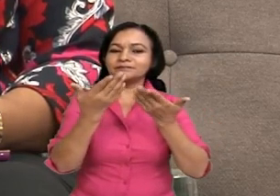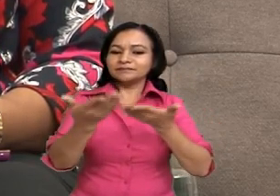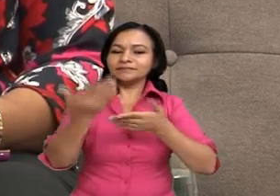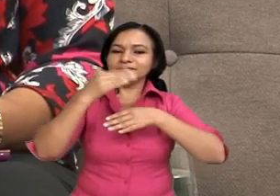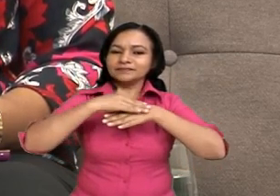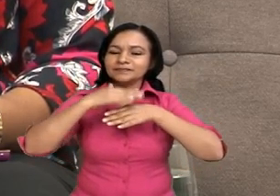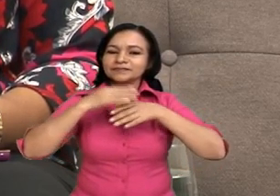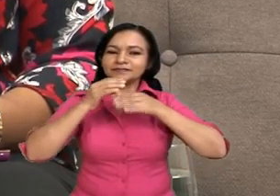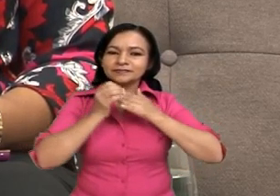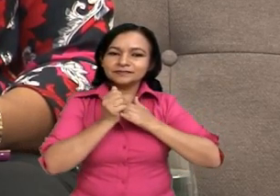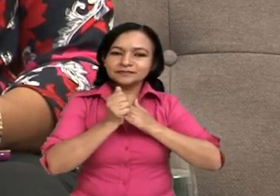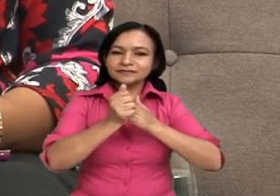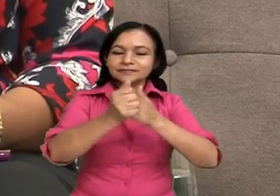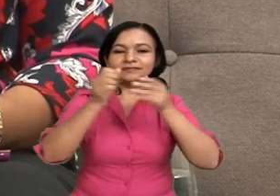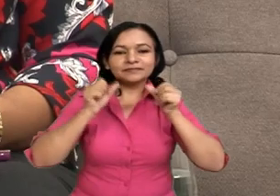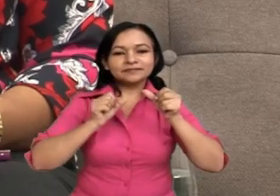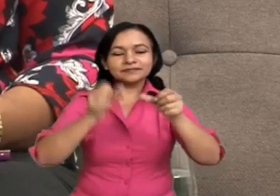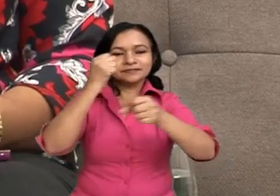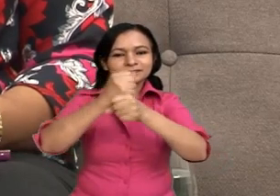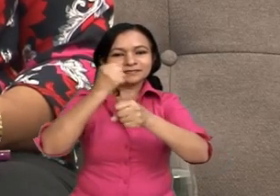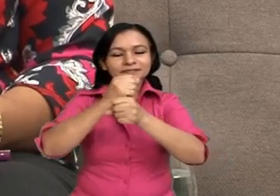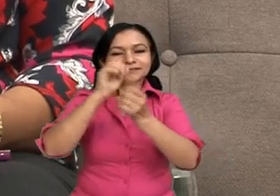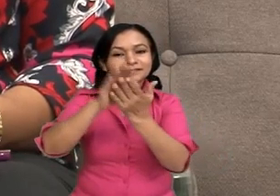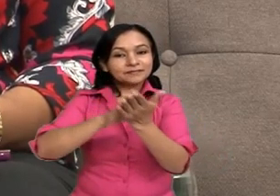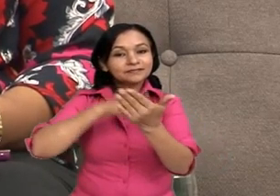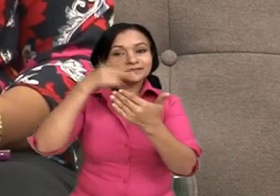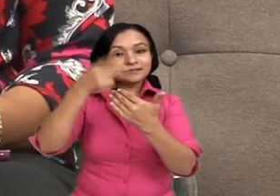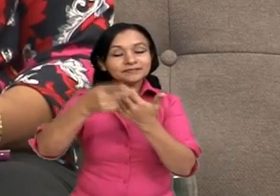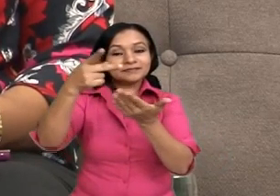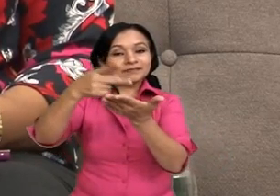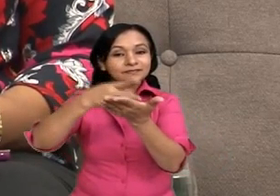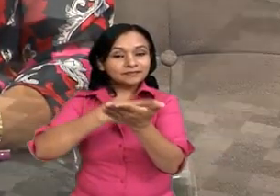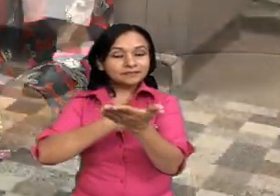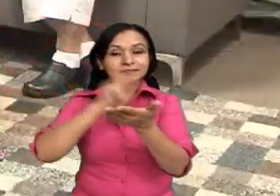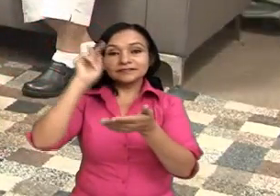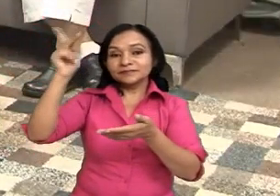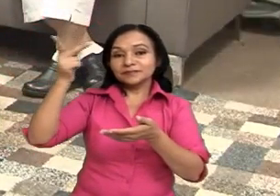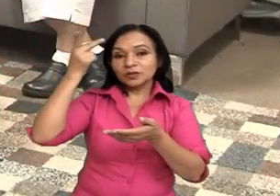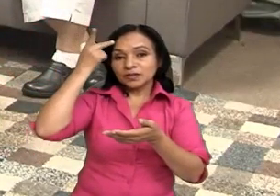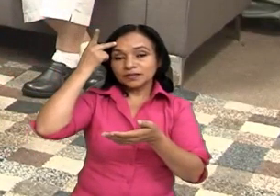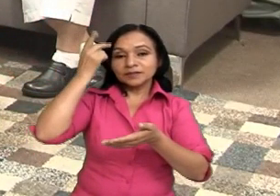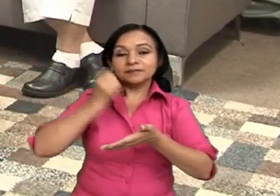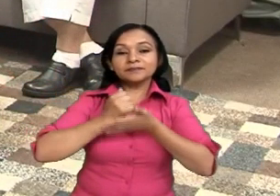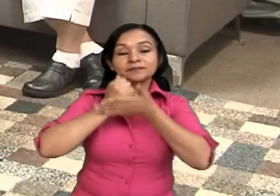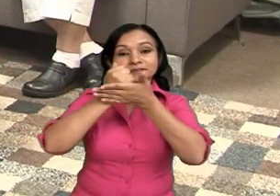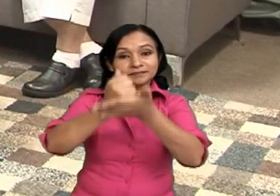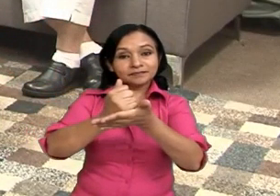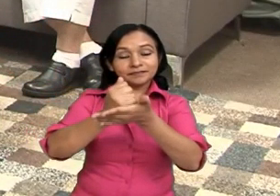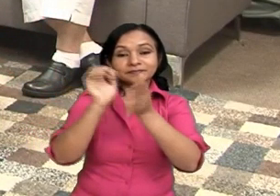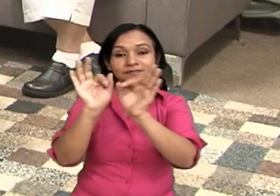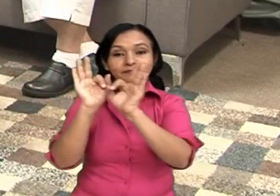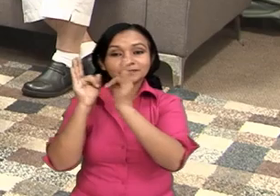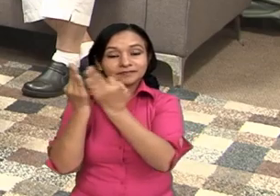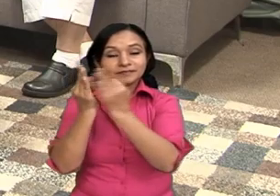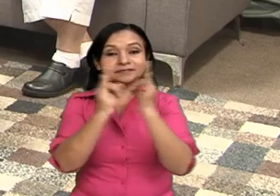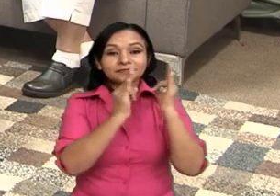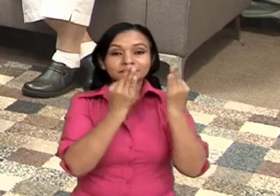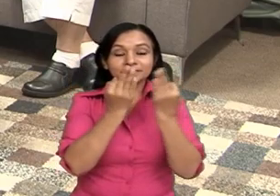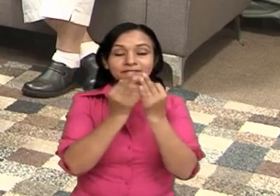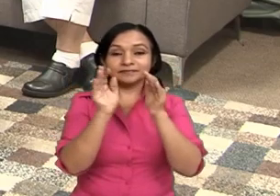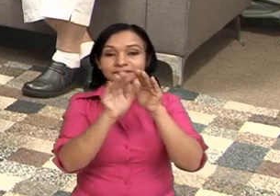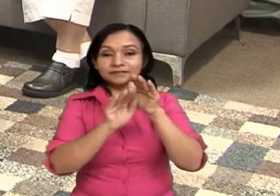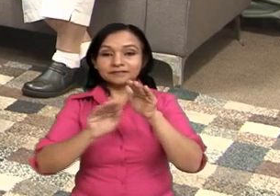nos conduce a seguir trabajando programas, proyectos y políticas en beneficio de la familia,